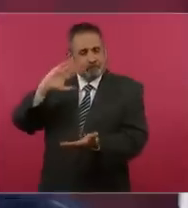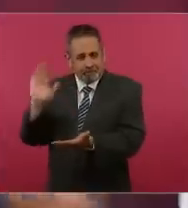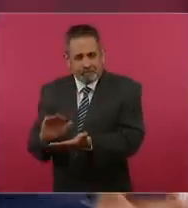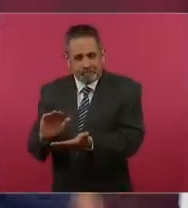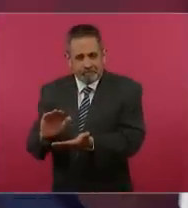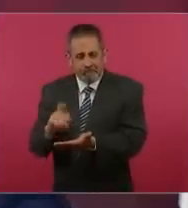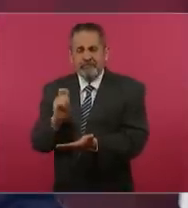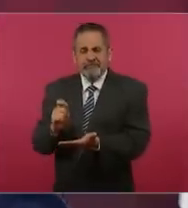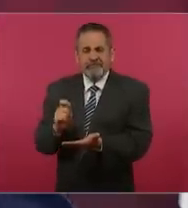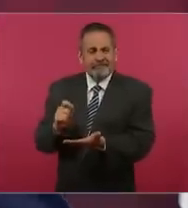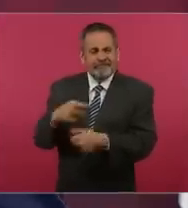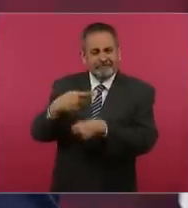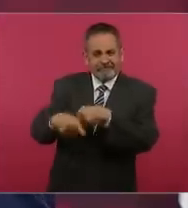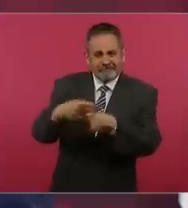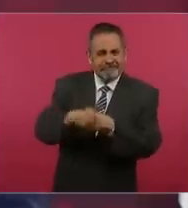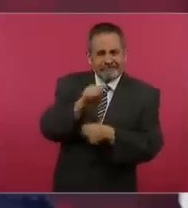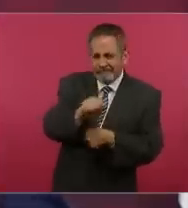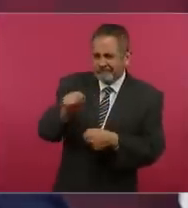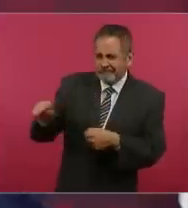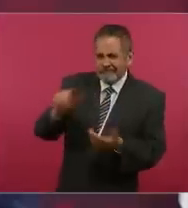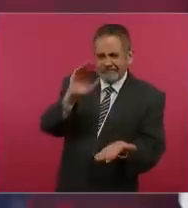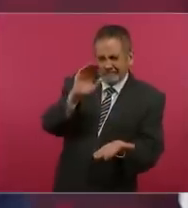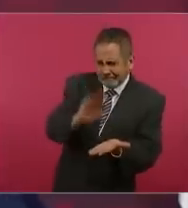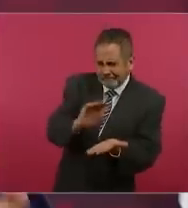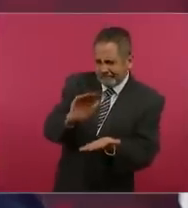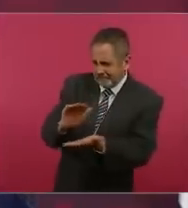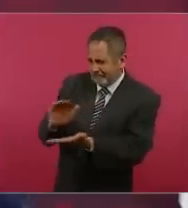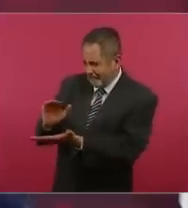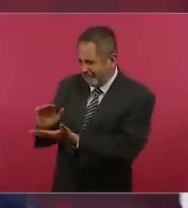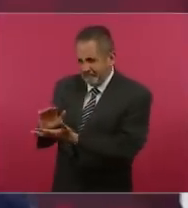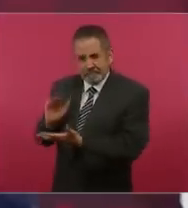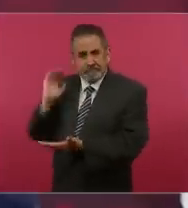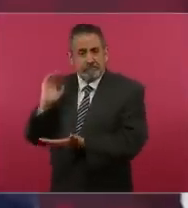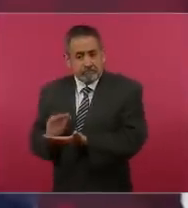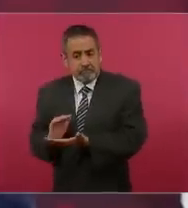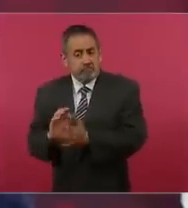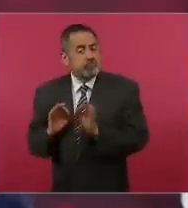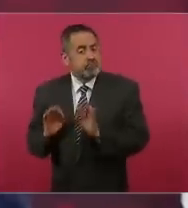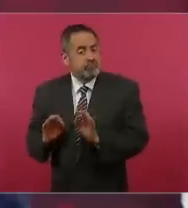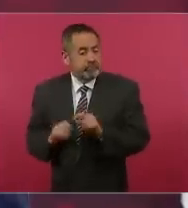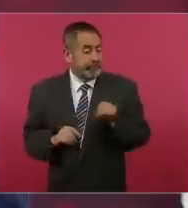Entonces como no les sale nada